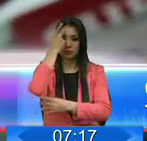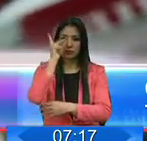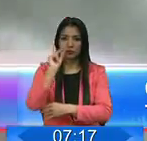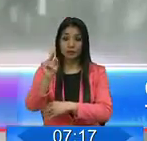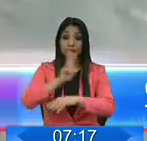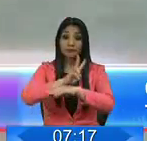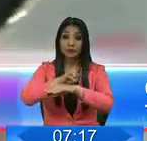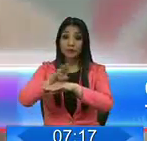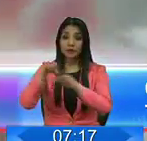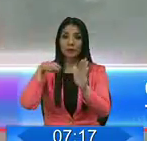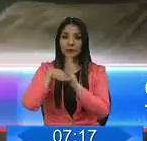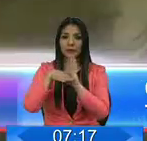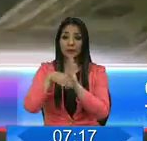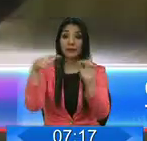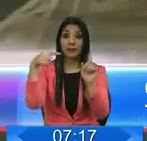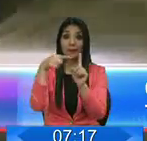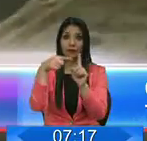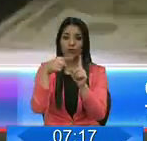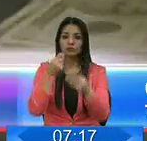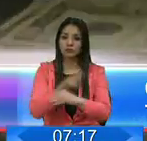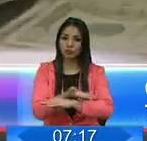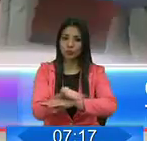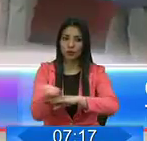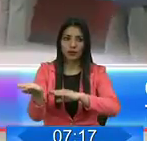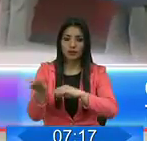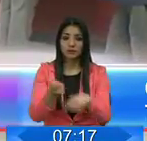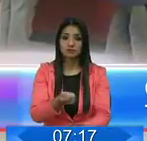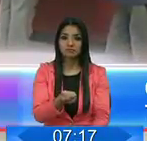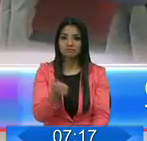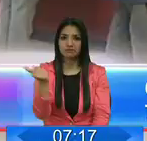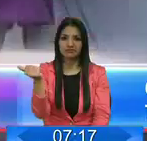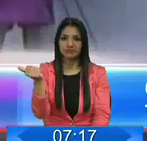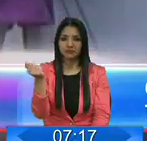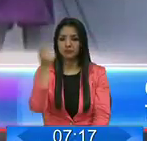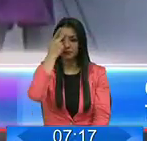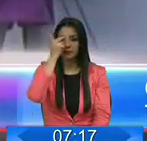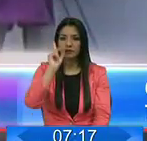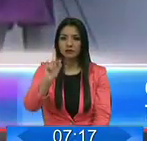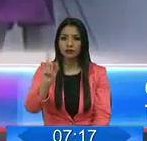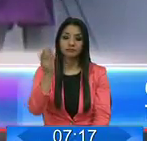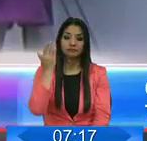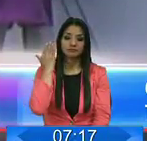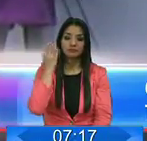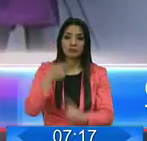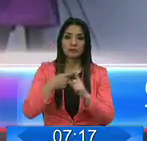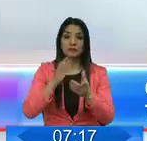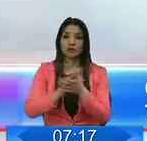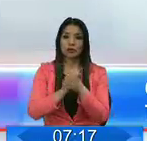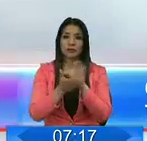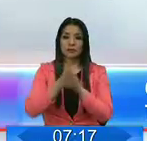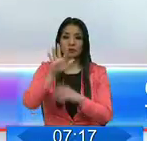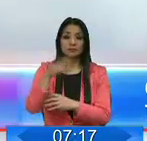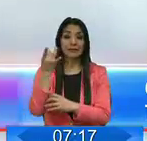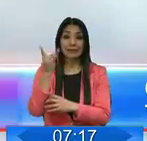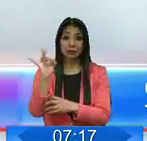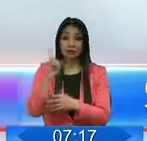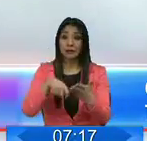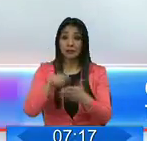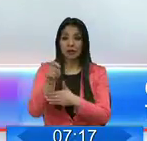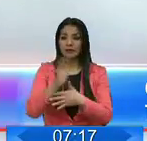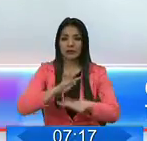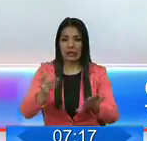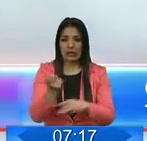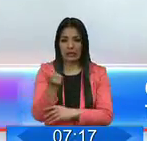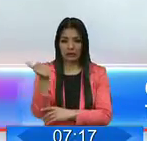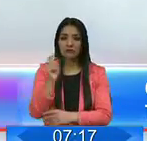bancos, Juan Carlos Novoa, recomendó que se deje sin efecto la resolución aprobada el pasado mes de noviembre de 2018, medida que fue